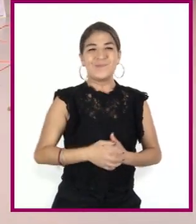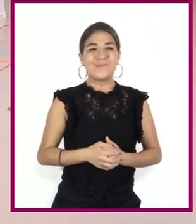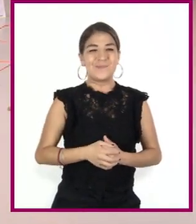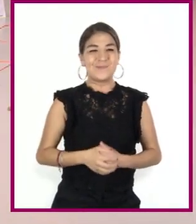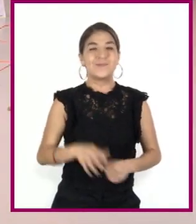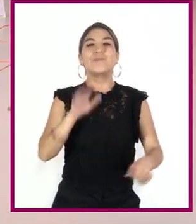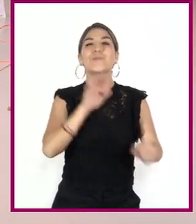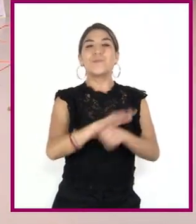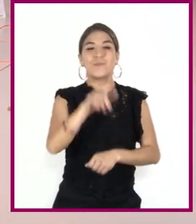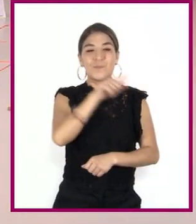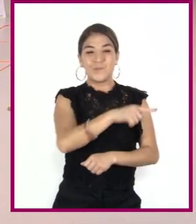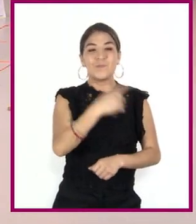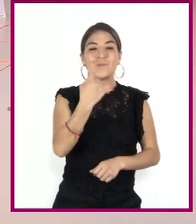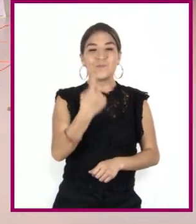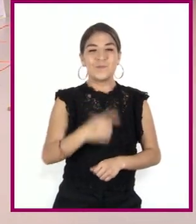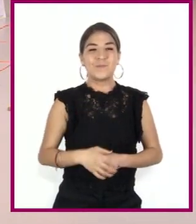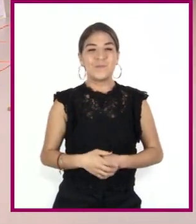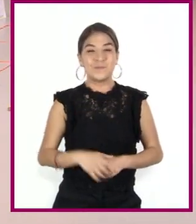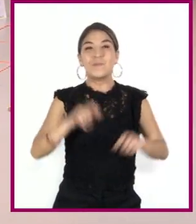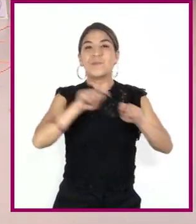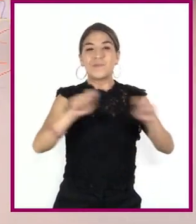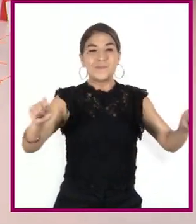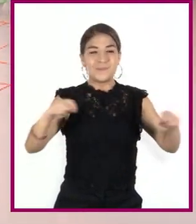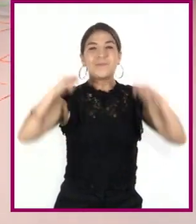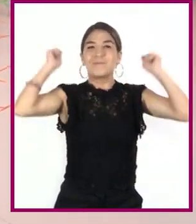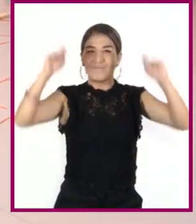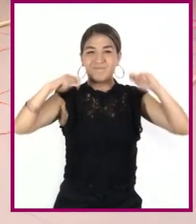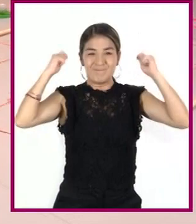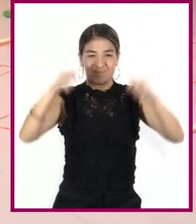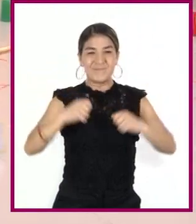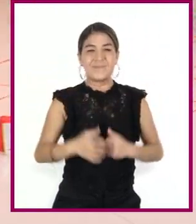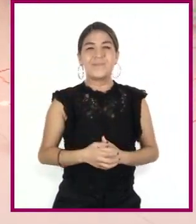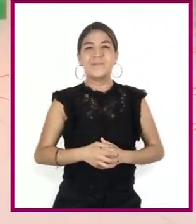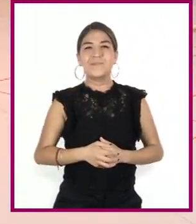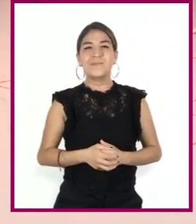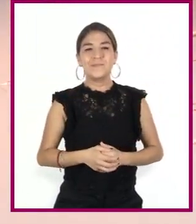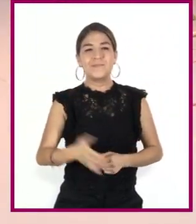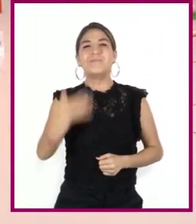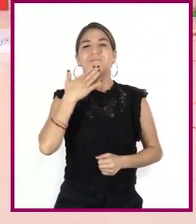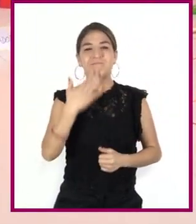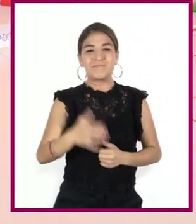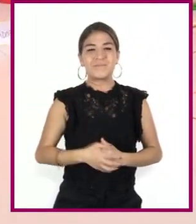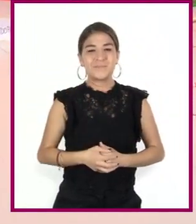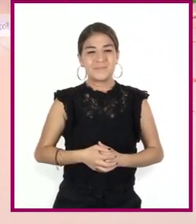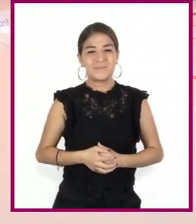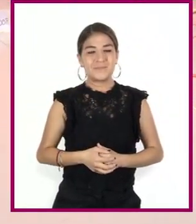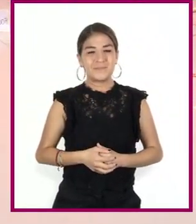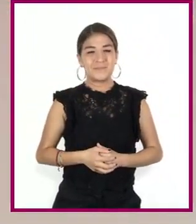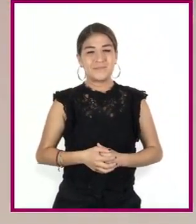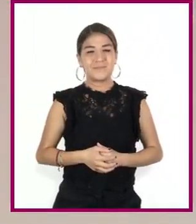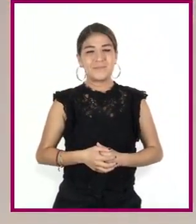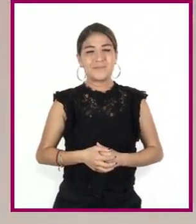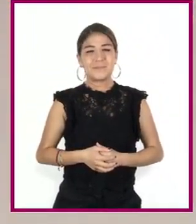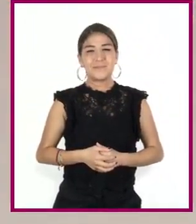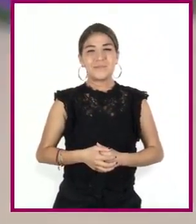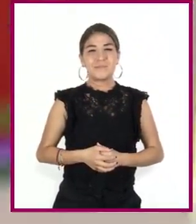Uno. ¿Cuál es la base número uno? Cuerdas. Las cuerdas. Muy bien. Deja hago esto un poco